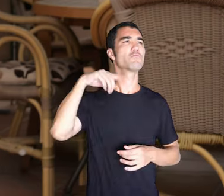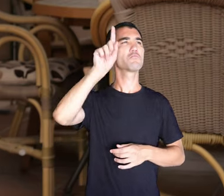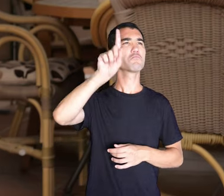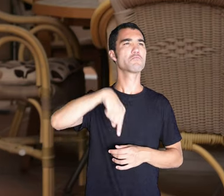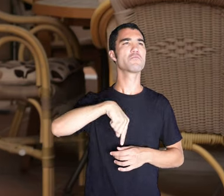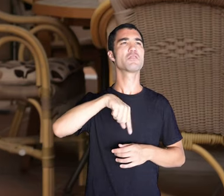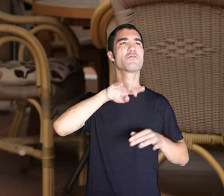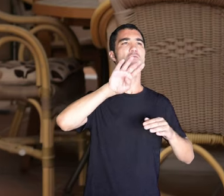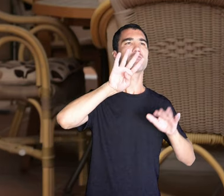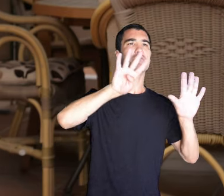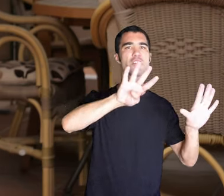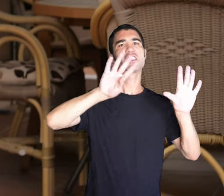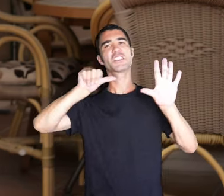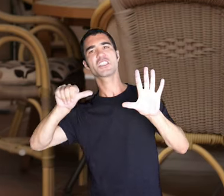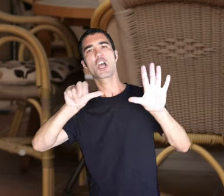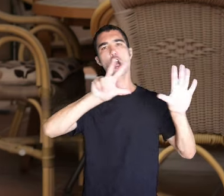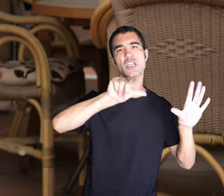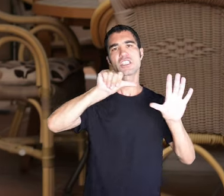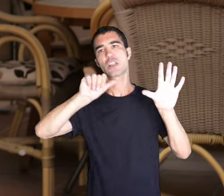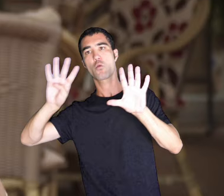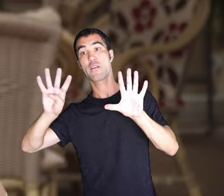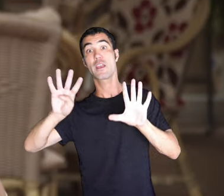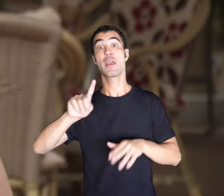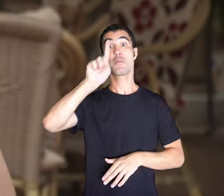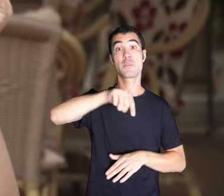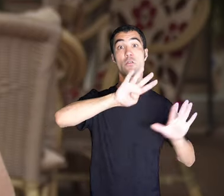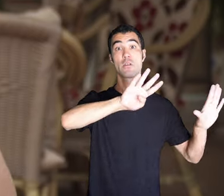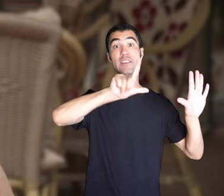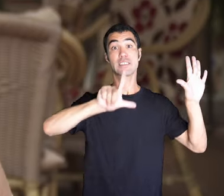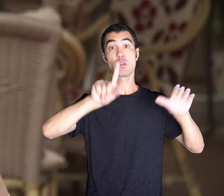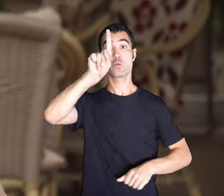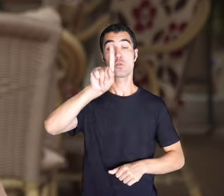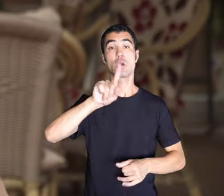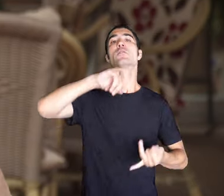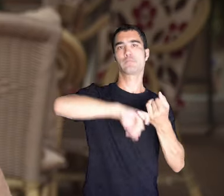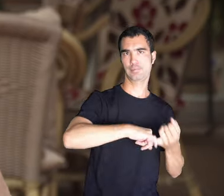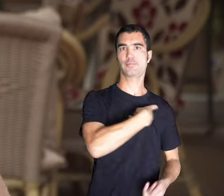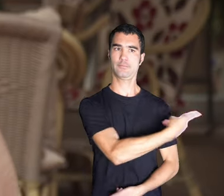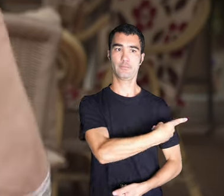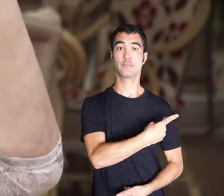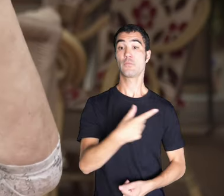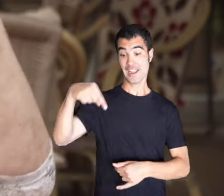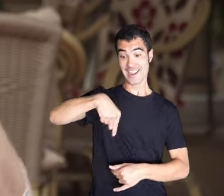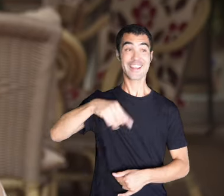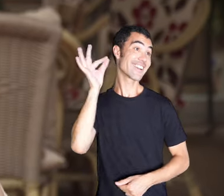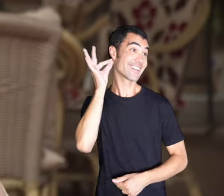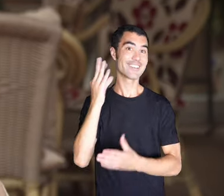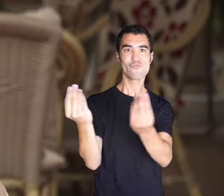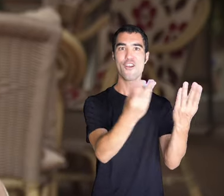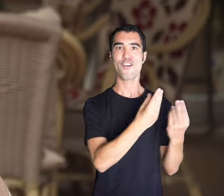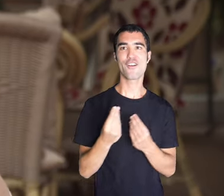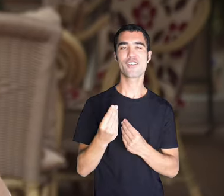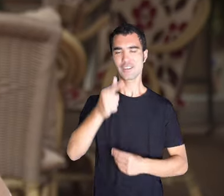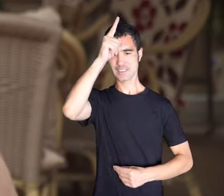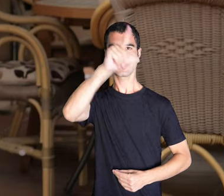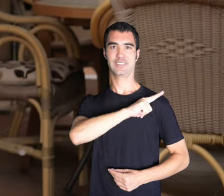68, 69, me parece. Nos hemos casado en 71. Muchas chicas de aquí se casaron con los que hacían